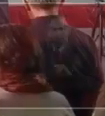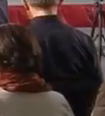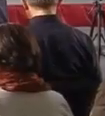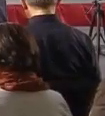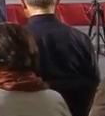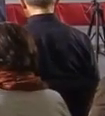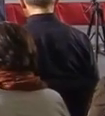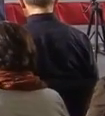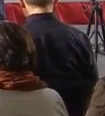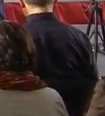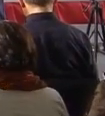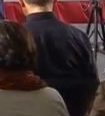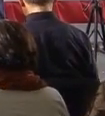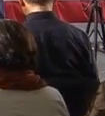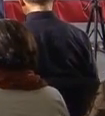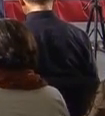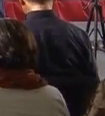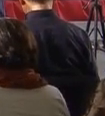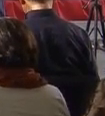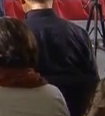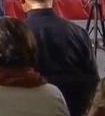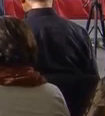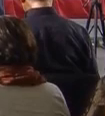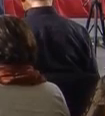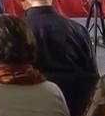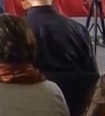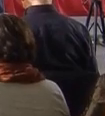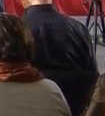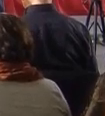No necesariamente, solo en lo que